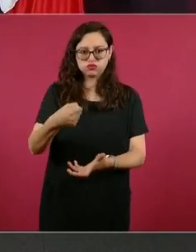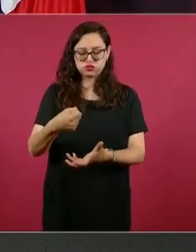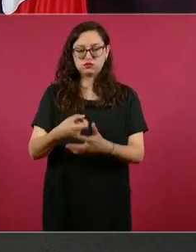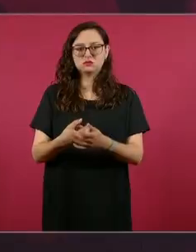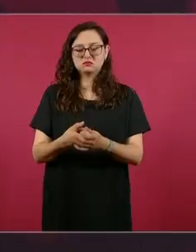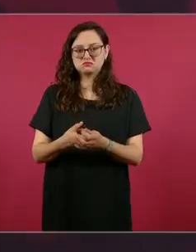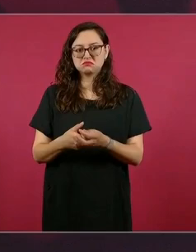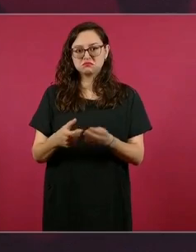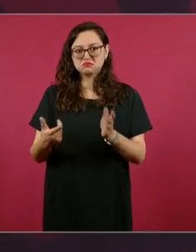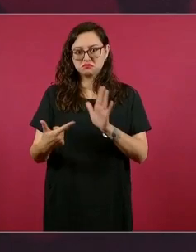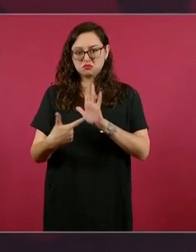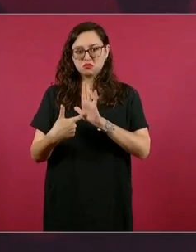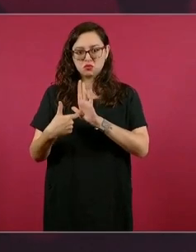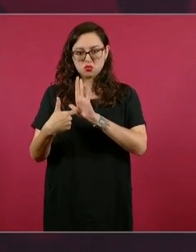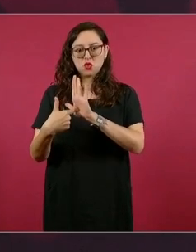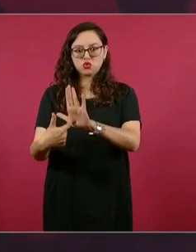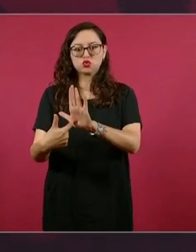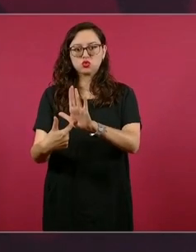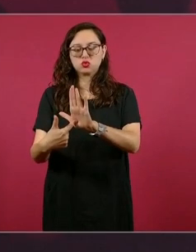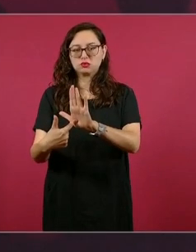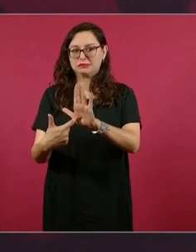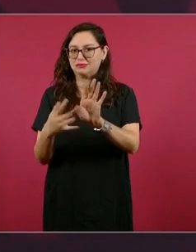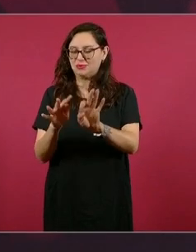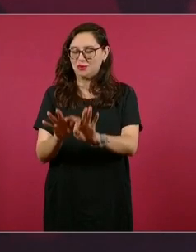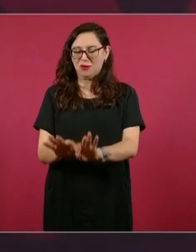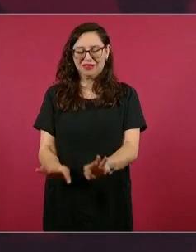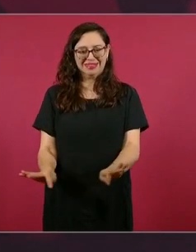y se demostró que es fundamental.